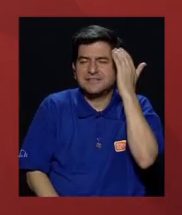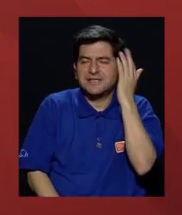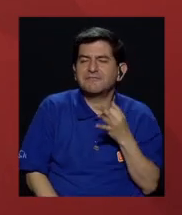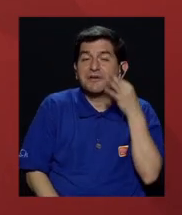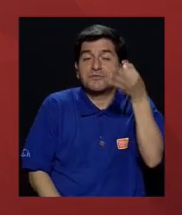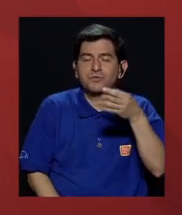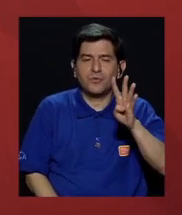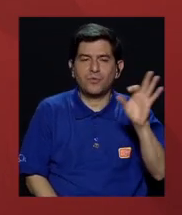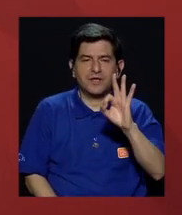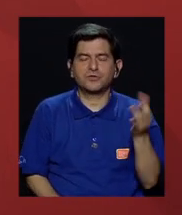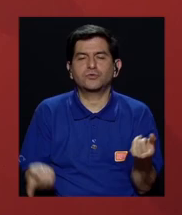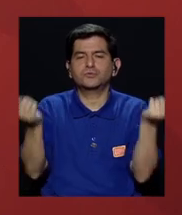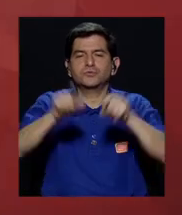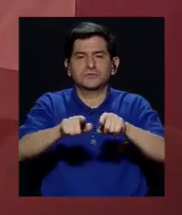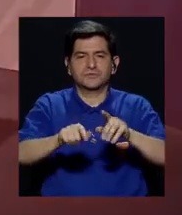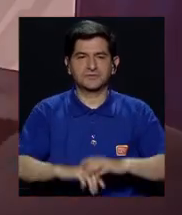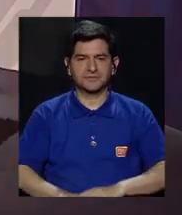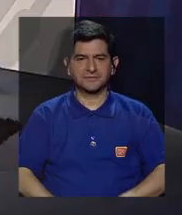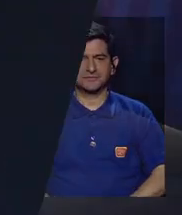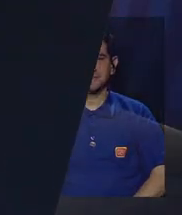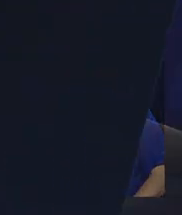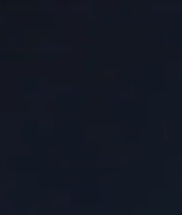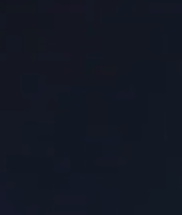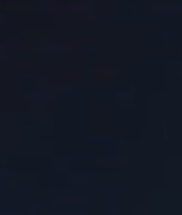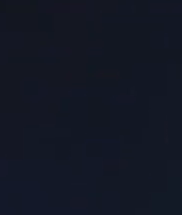para este 4 de febrero